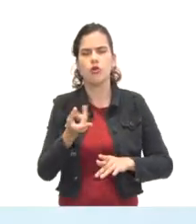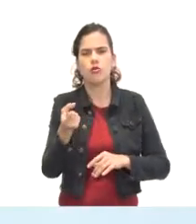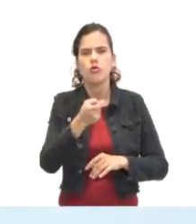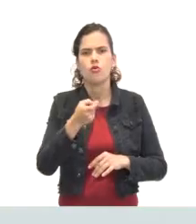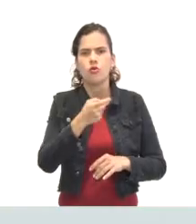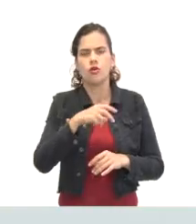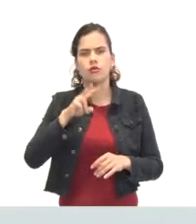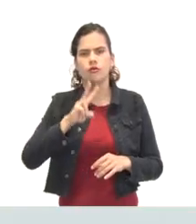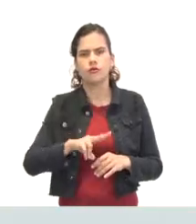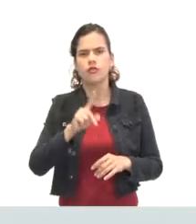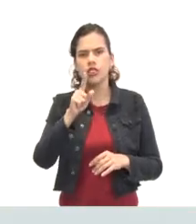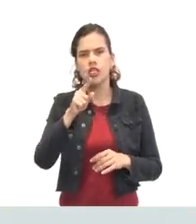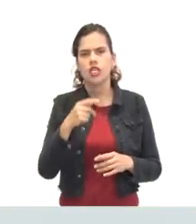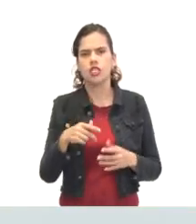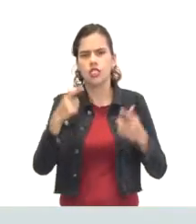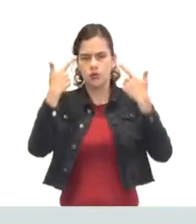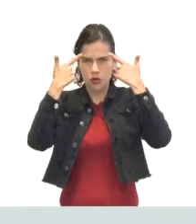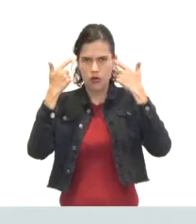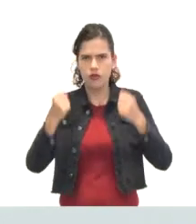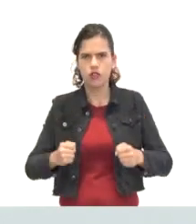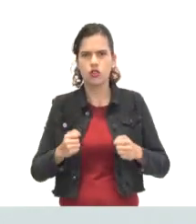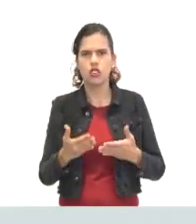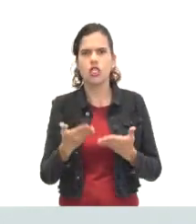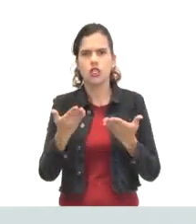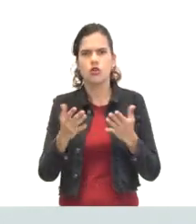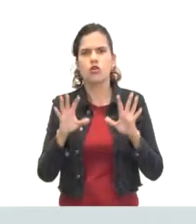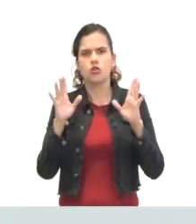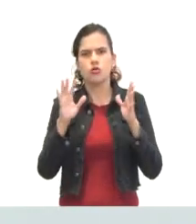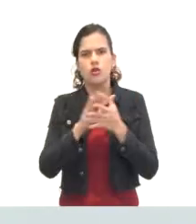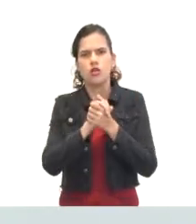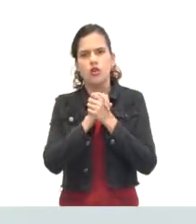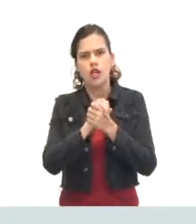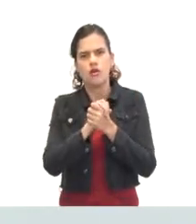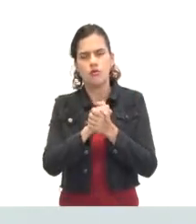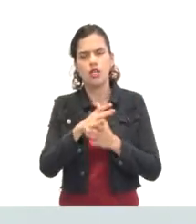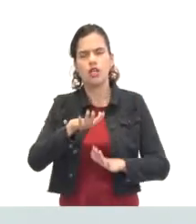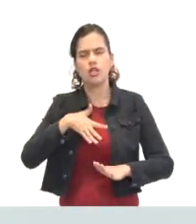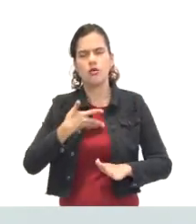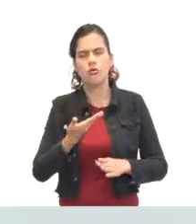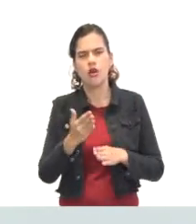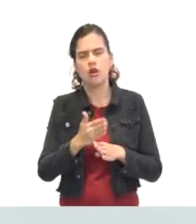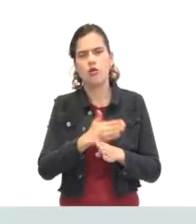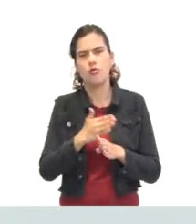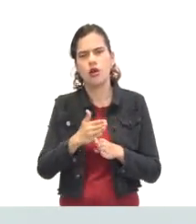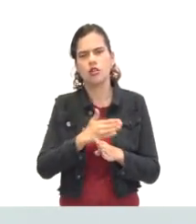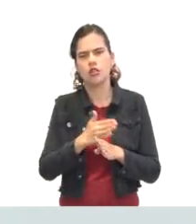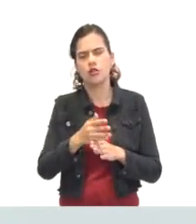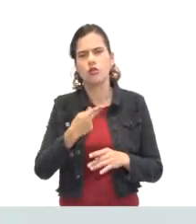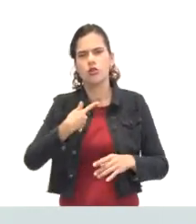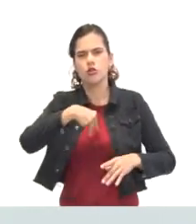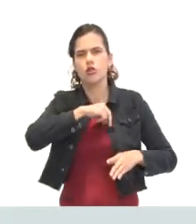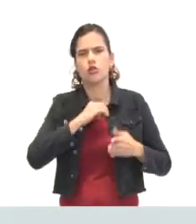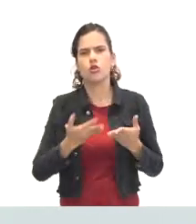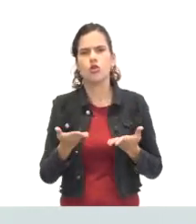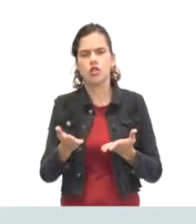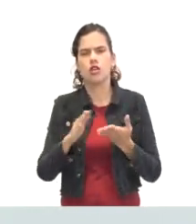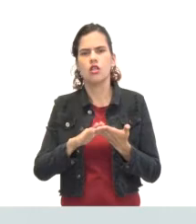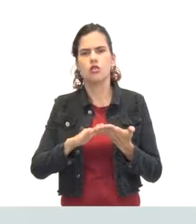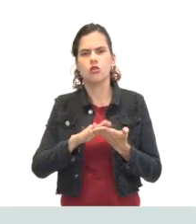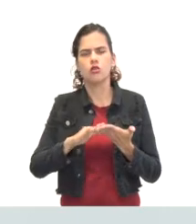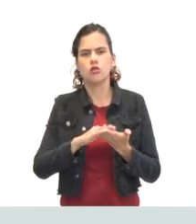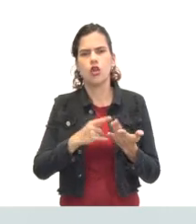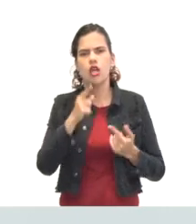buscar, ¿verdad? Ese profesional que nos dé su mano amiga y que pueda compartir con nosotros y darle solución a